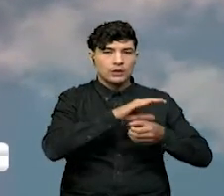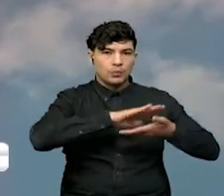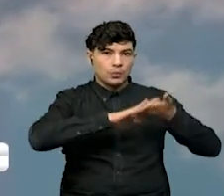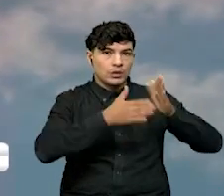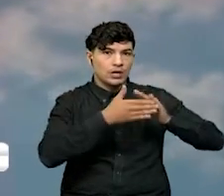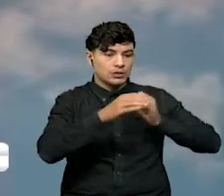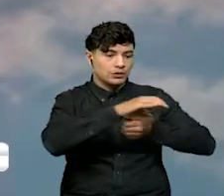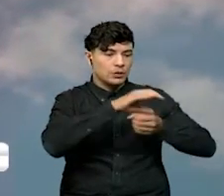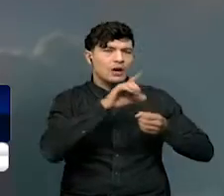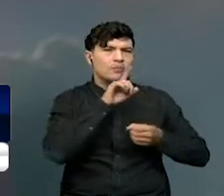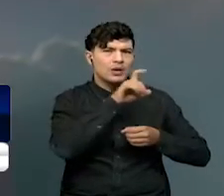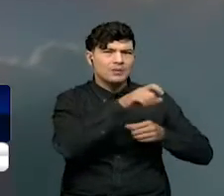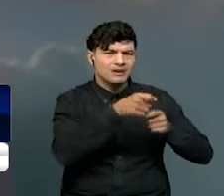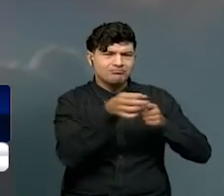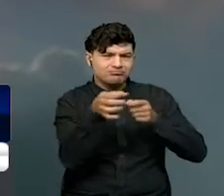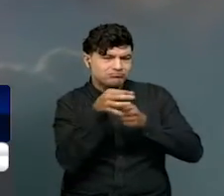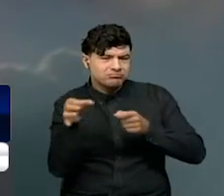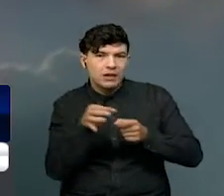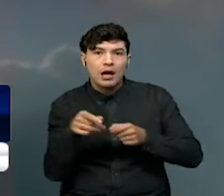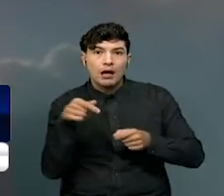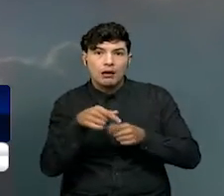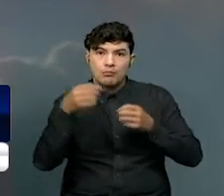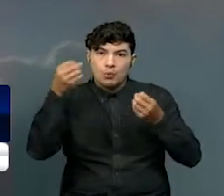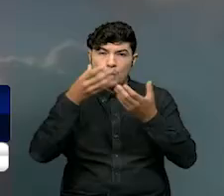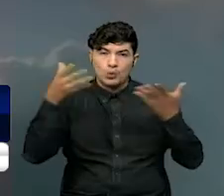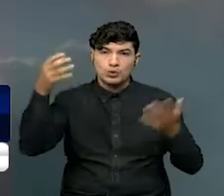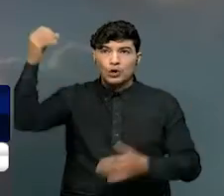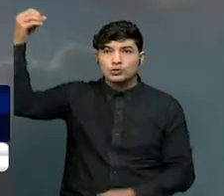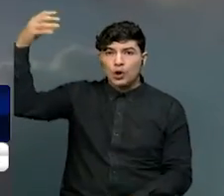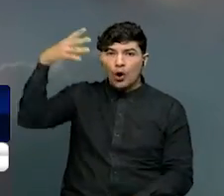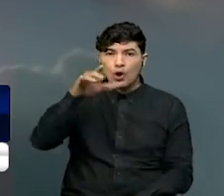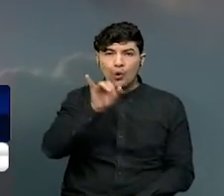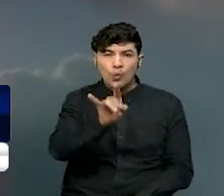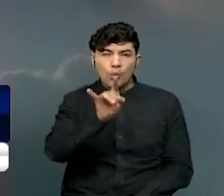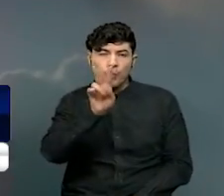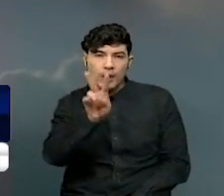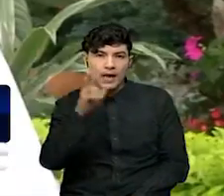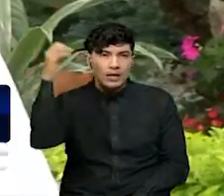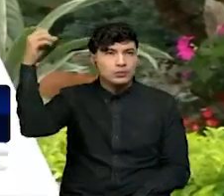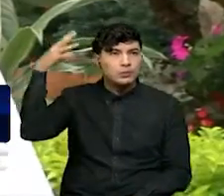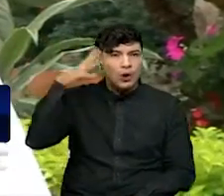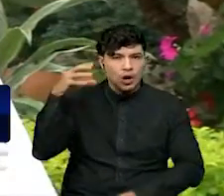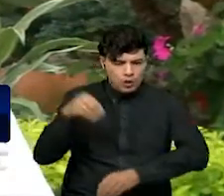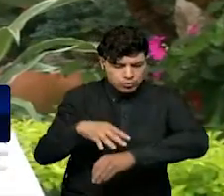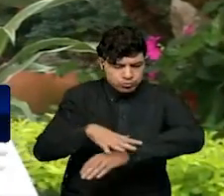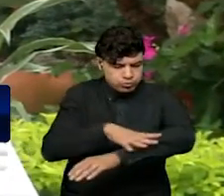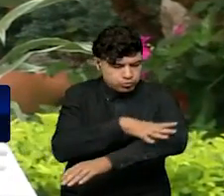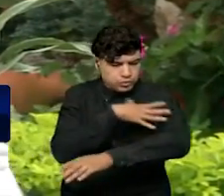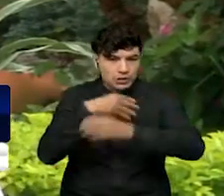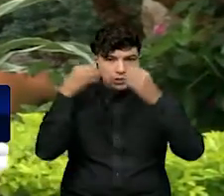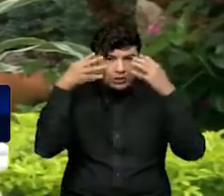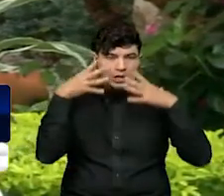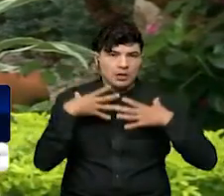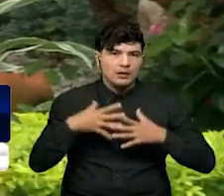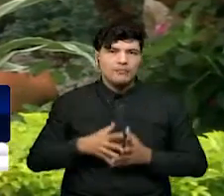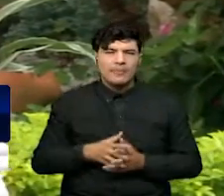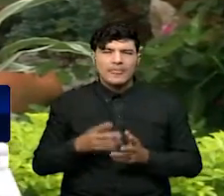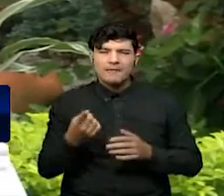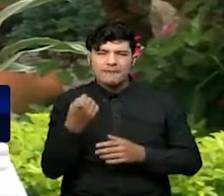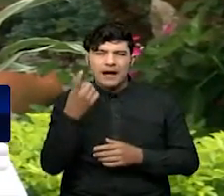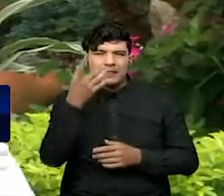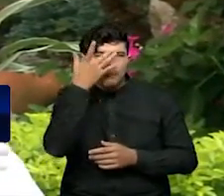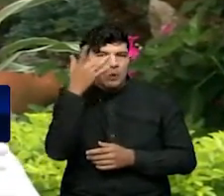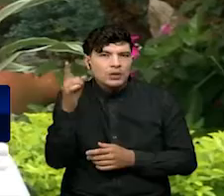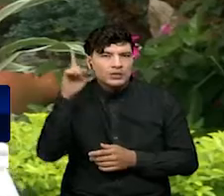reciben altas exposiciones de radiaciones ultravioletas procedentes del sol debido digamos a la falta de nubosidad